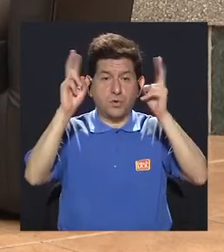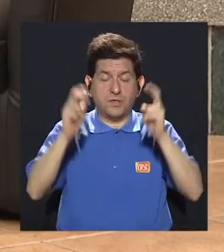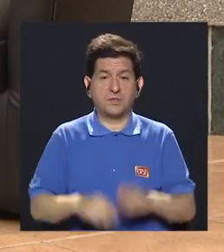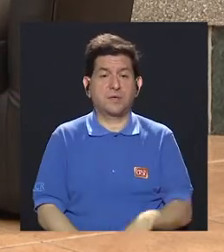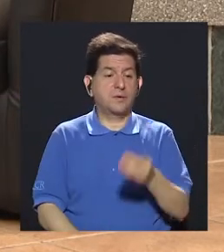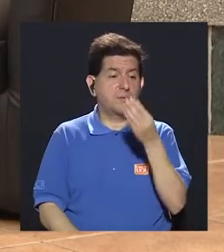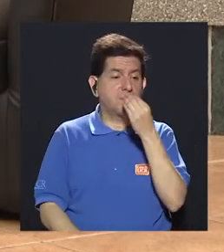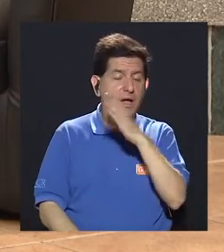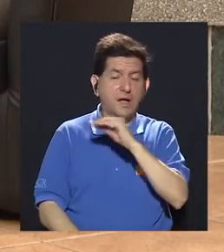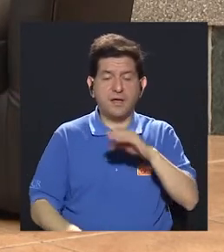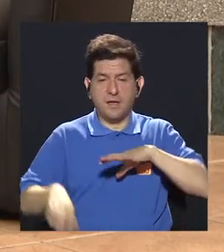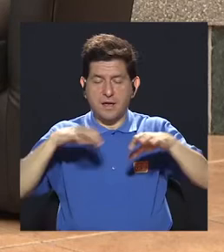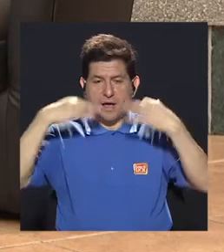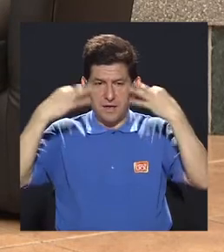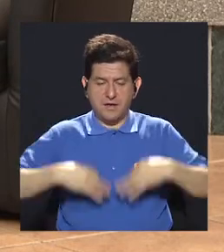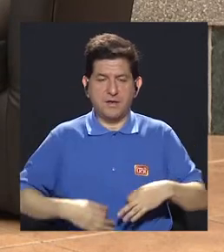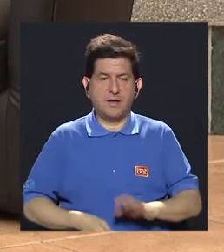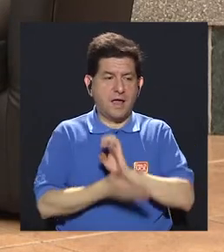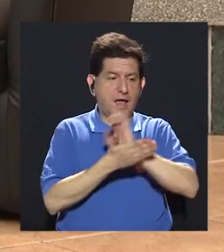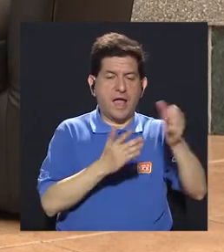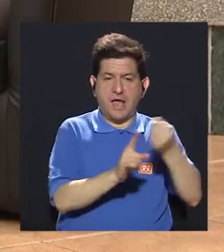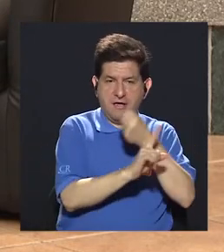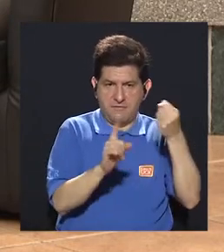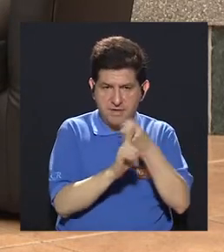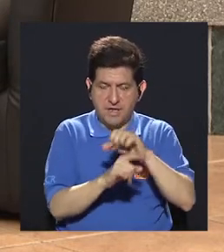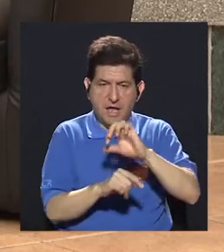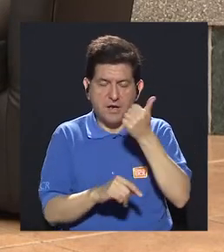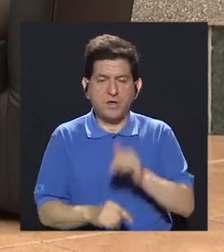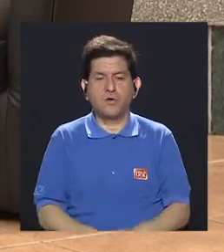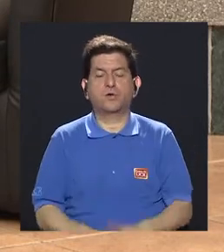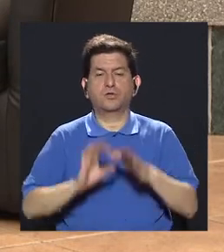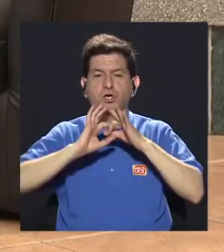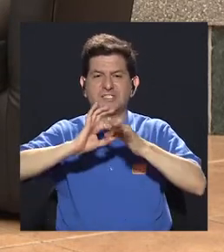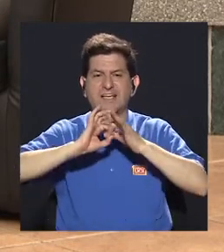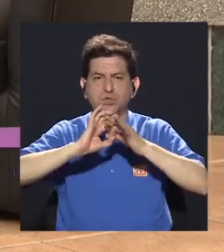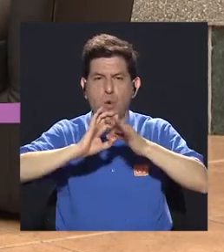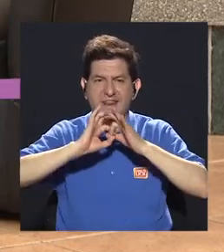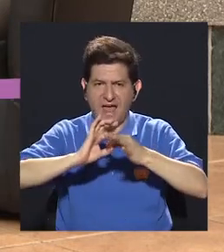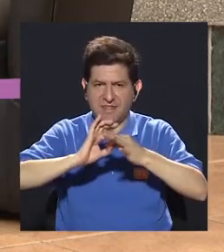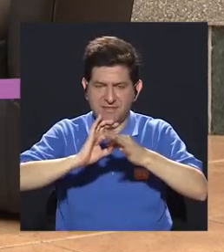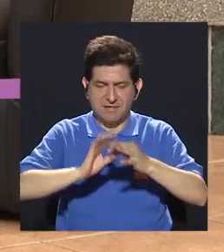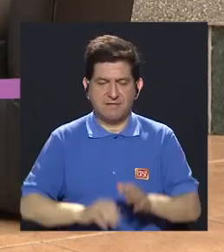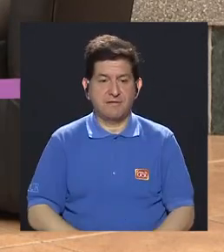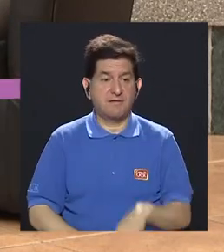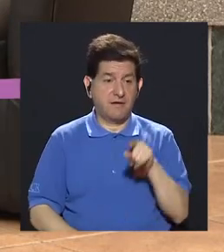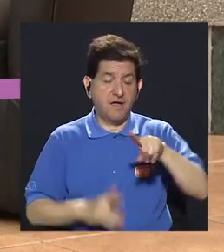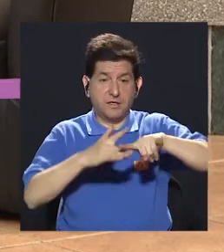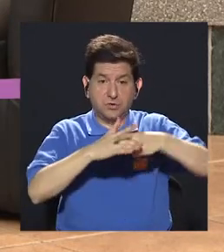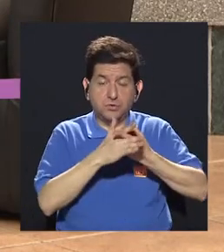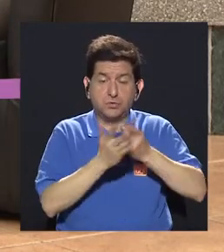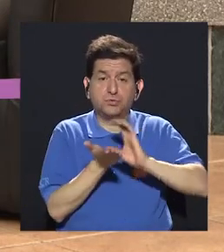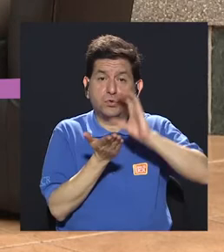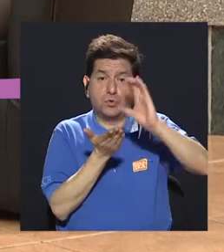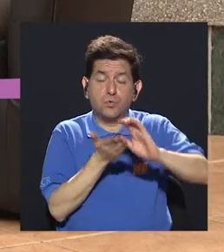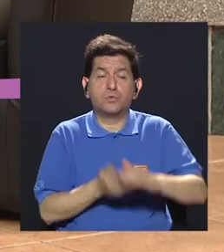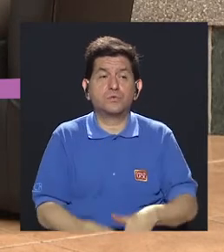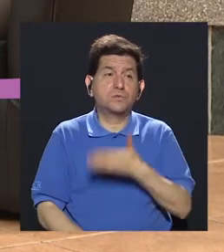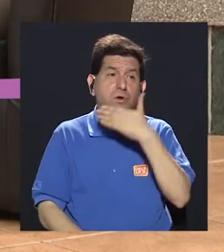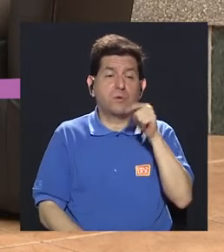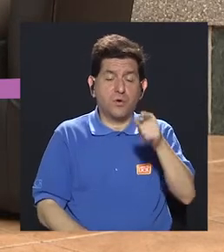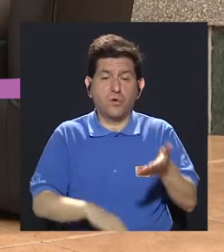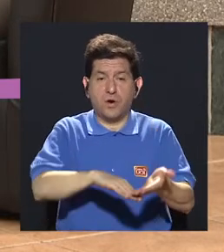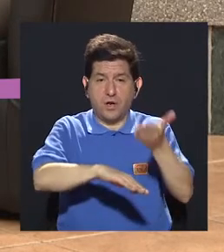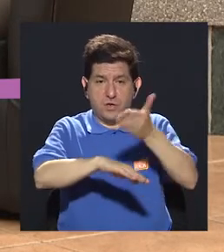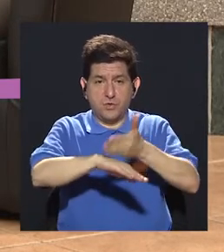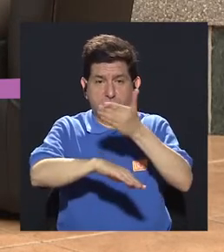especializados en temas como nutrición y ejercicio, prevención de violencia y otros sobre sexualidad. Entonces ellos inician el curso y lo ideal